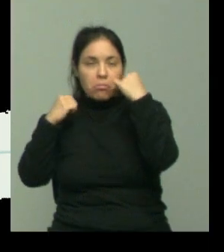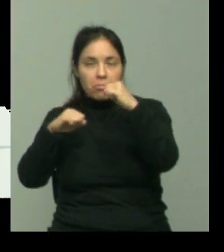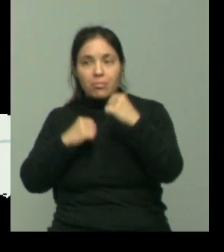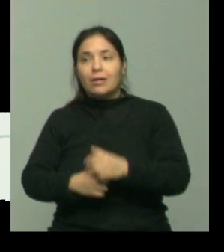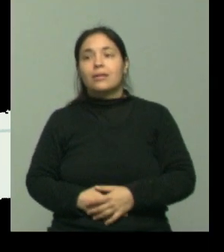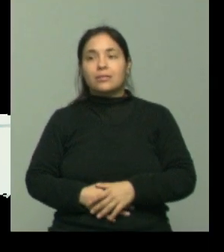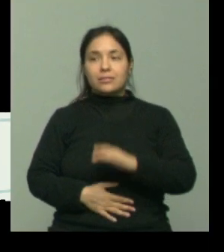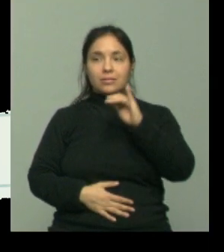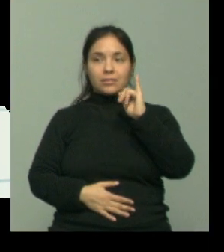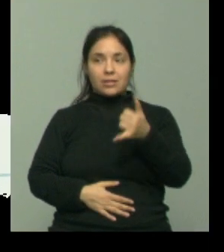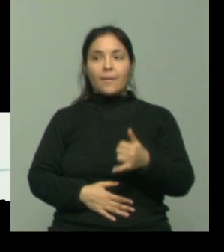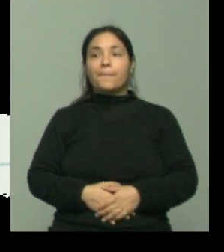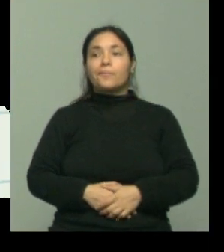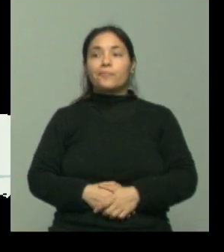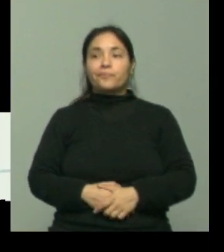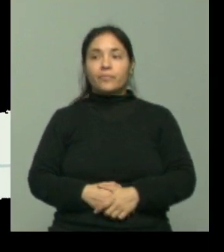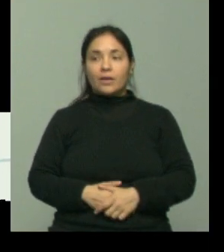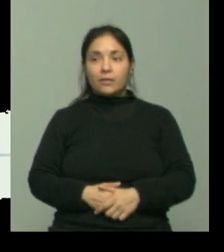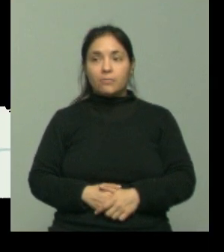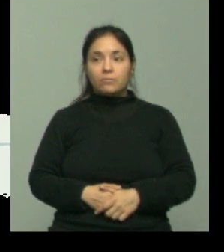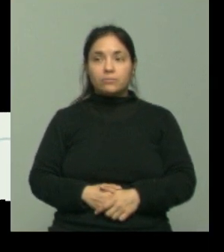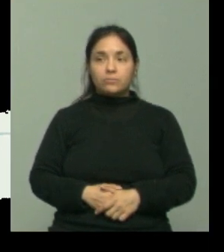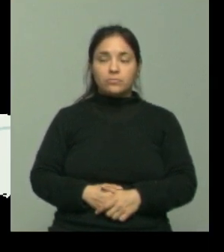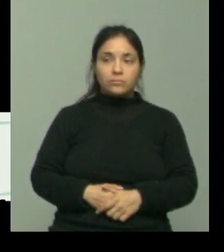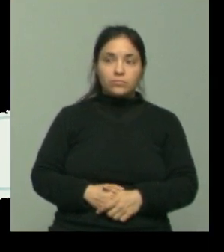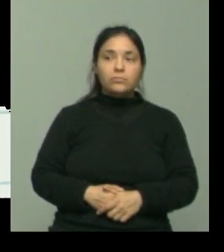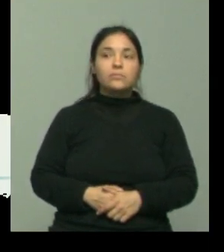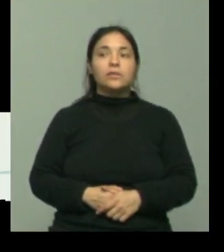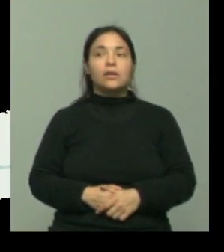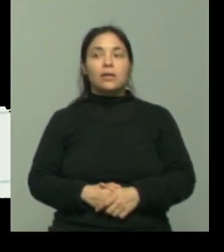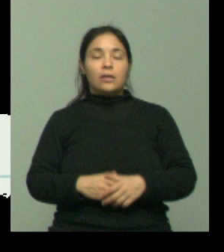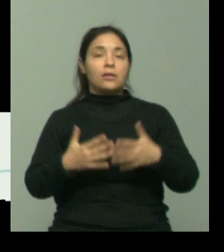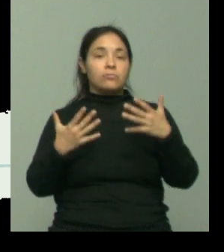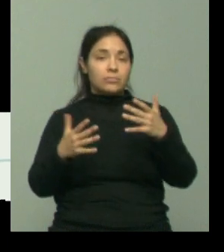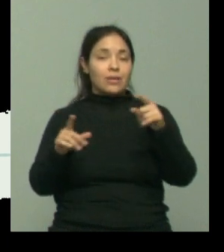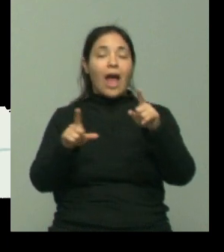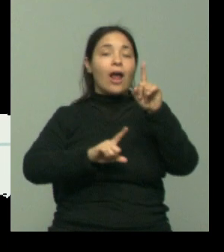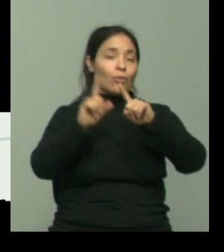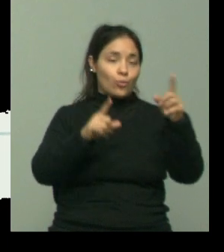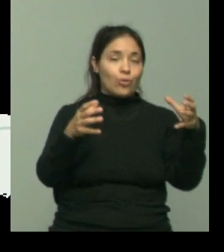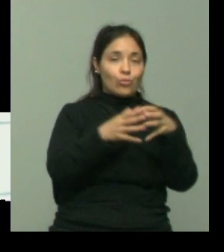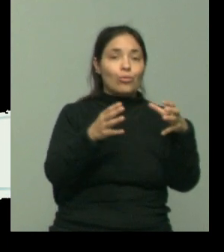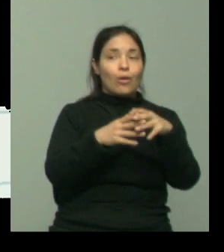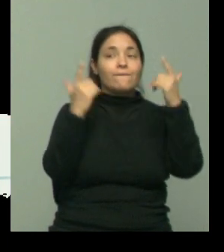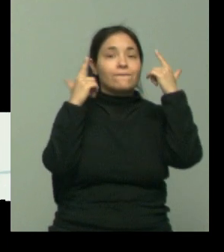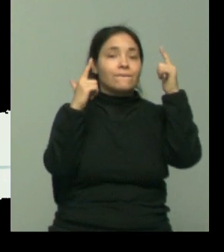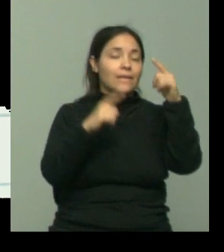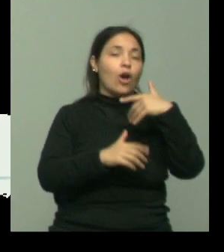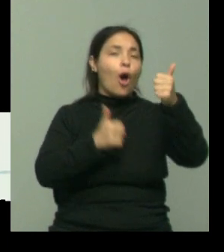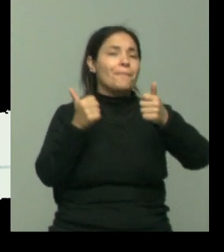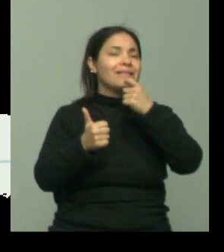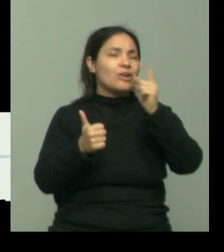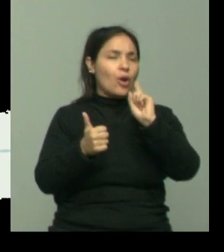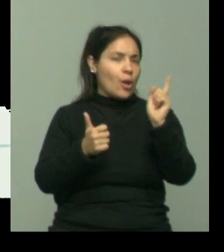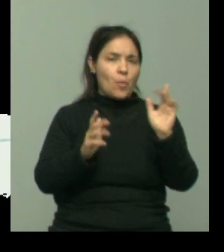abierta al que la quiera hacer en forma recreativa, que como dice Renzo, Guille, que no le gusta competir, y